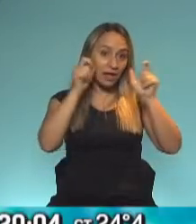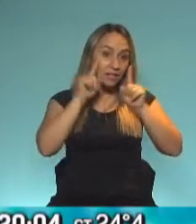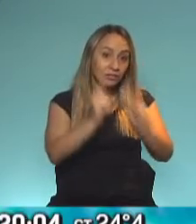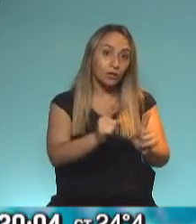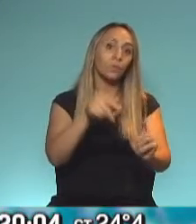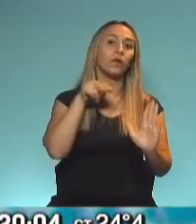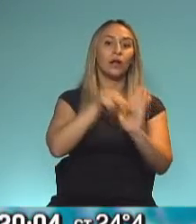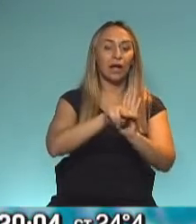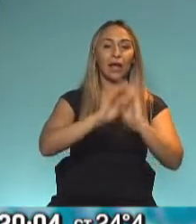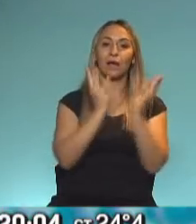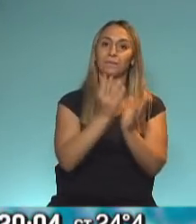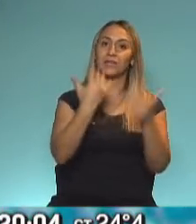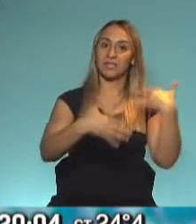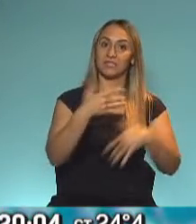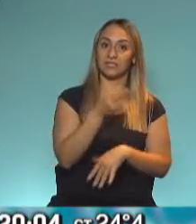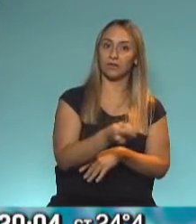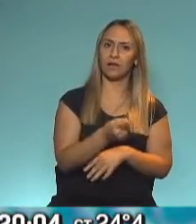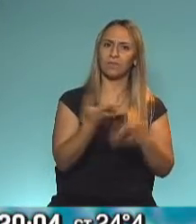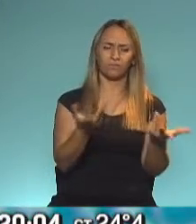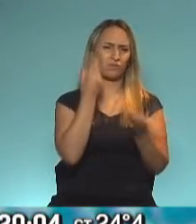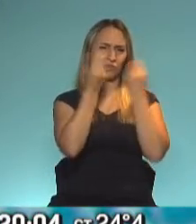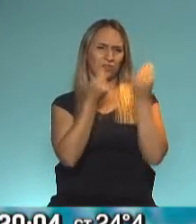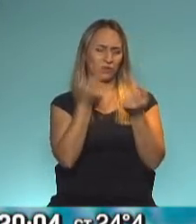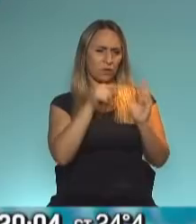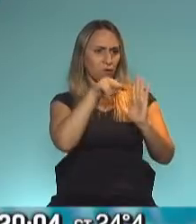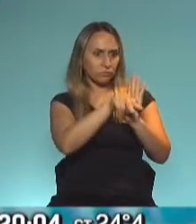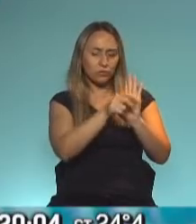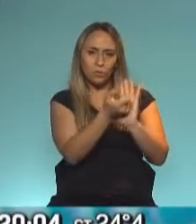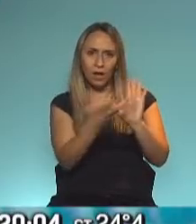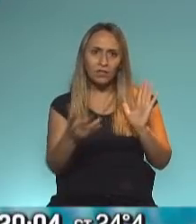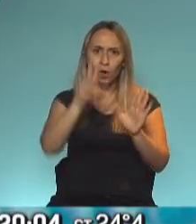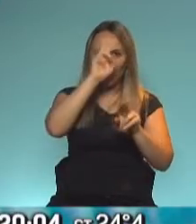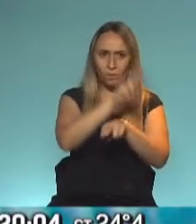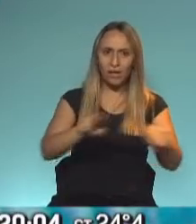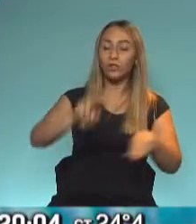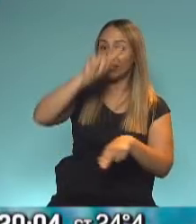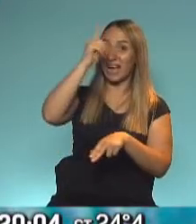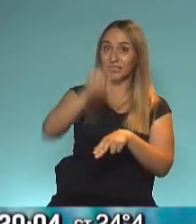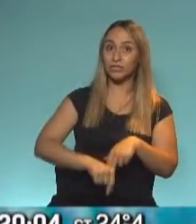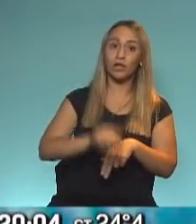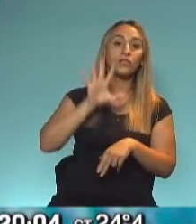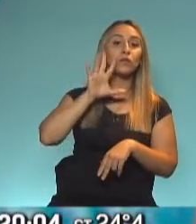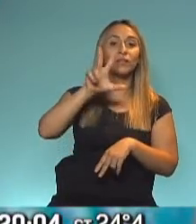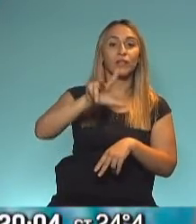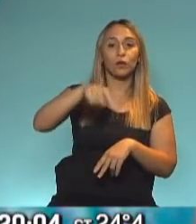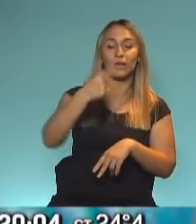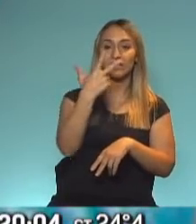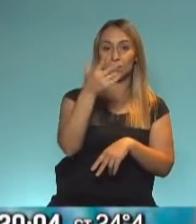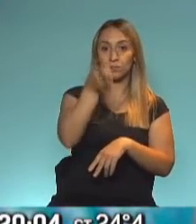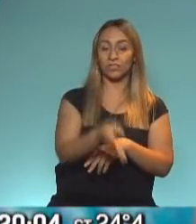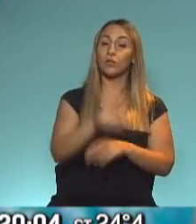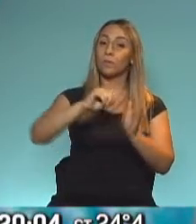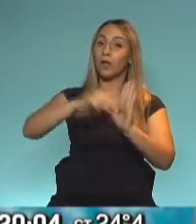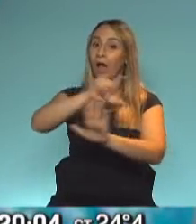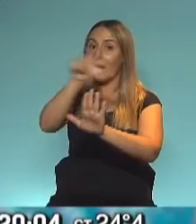en cuenta, cuál es el porcentaje de ocupación de esas camas, tanto a nivel nación como a nivel AMBA. A nivel nación se registró, por ejemplo, 53,3%, pero a nivel